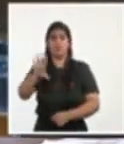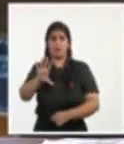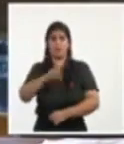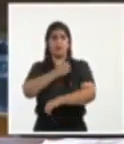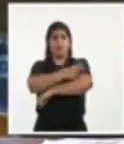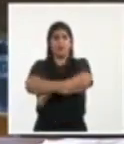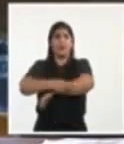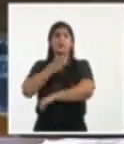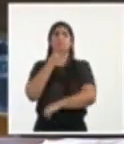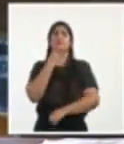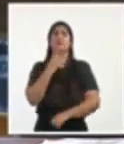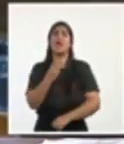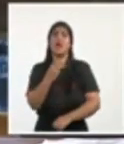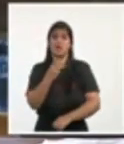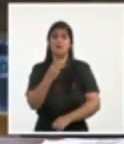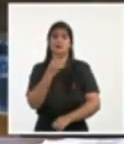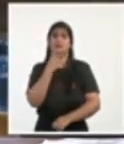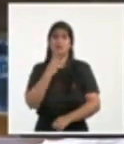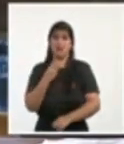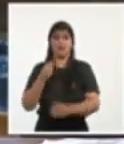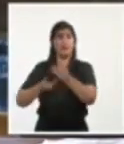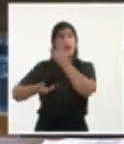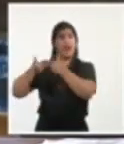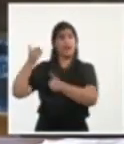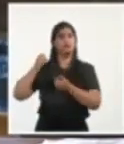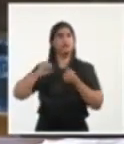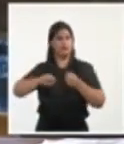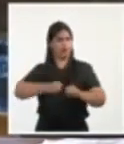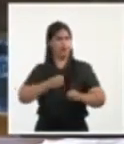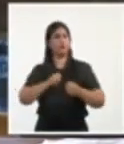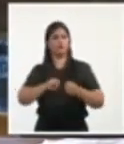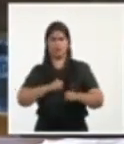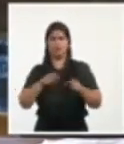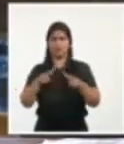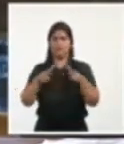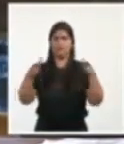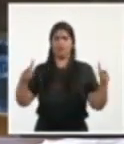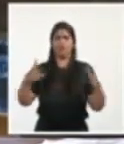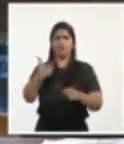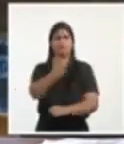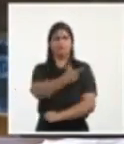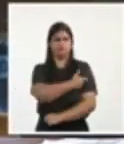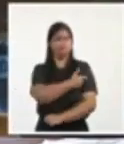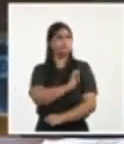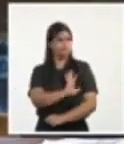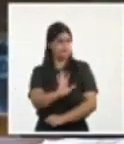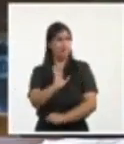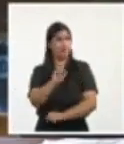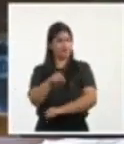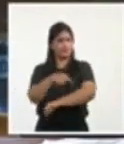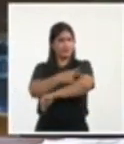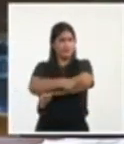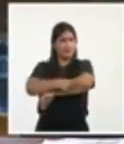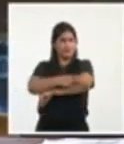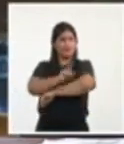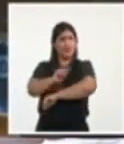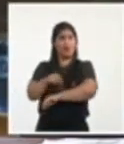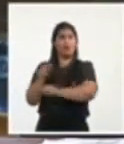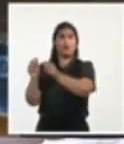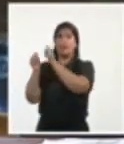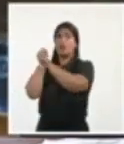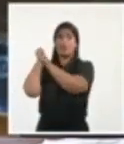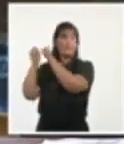de la transmisión con alta dosis, con una gran cantidad de población vacunada, y han tenido que retroceder esos países por